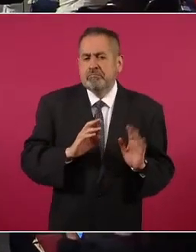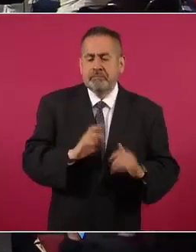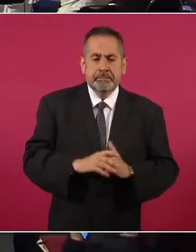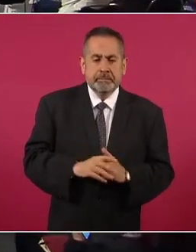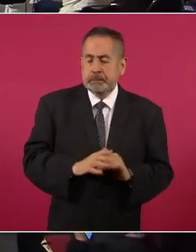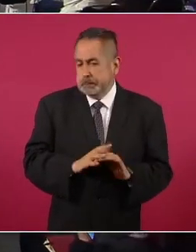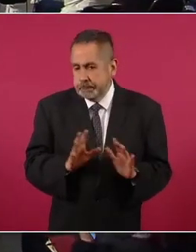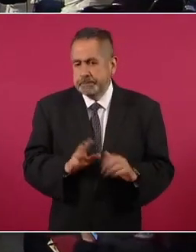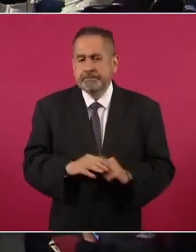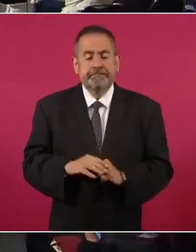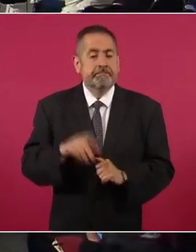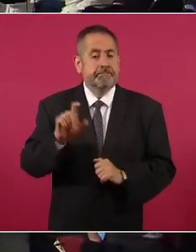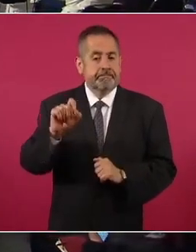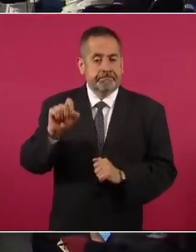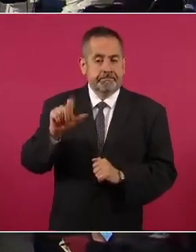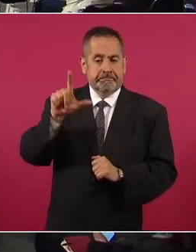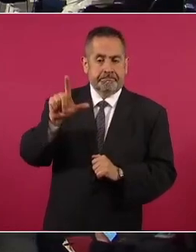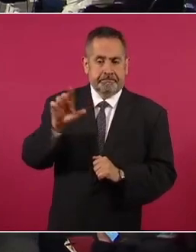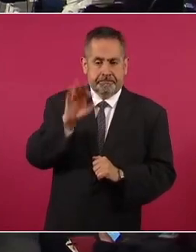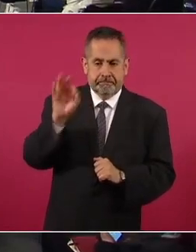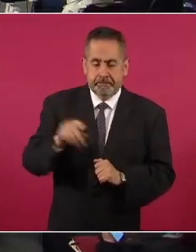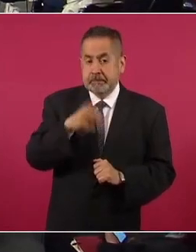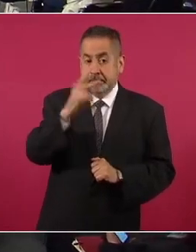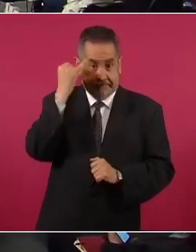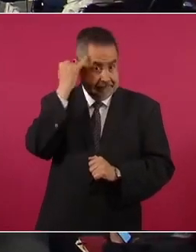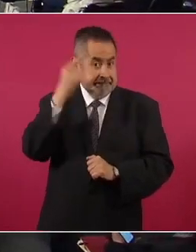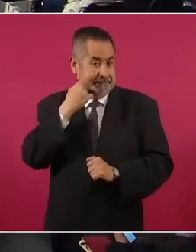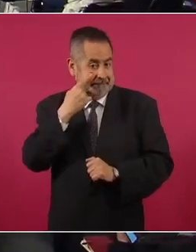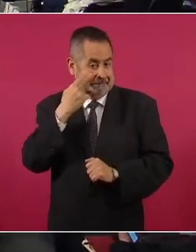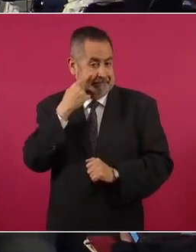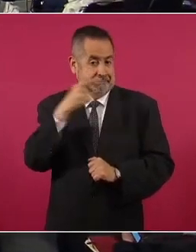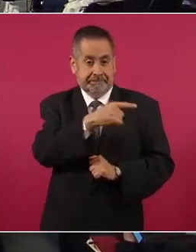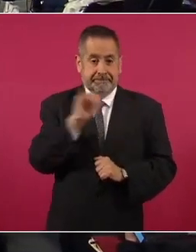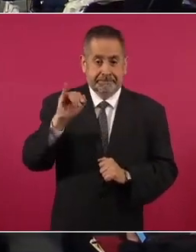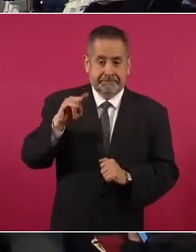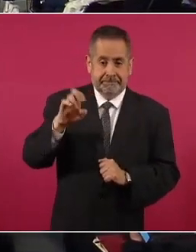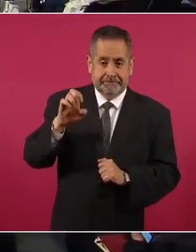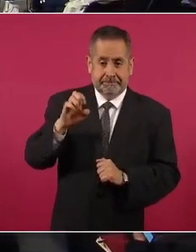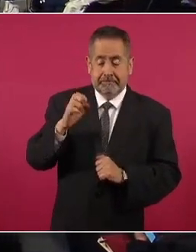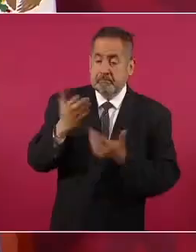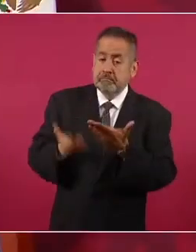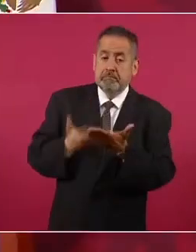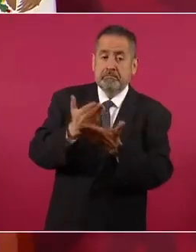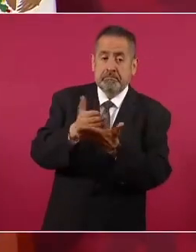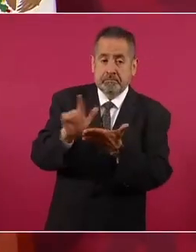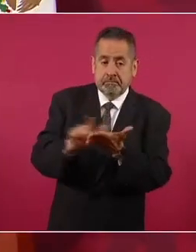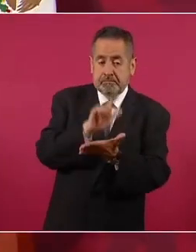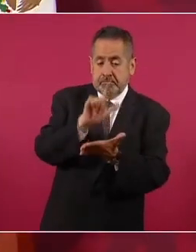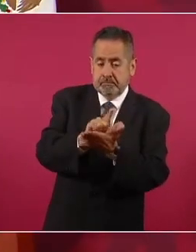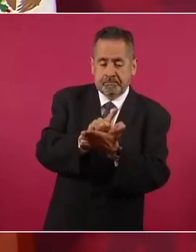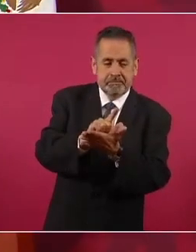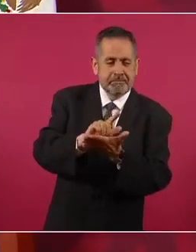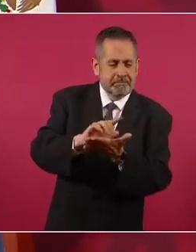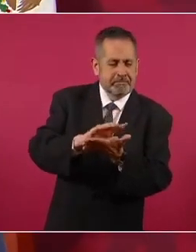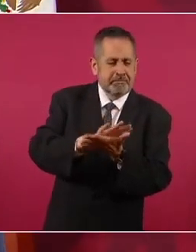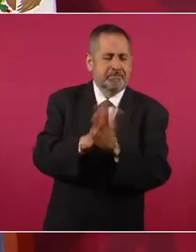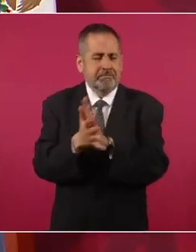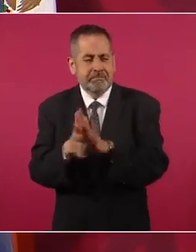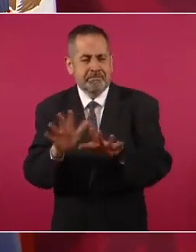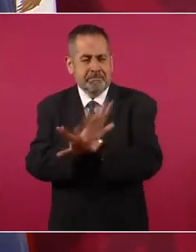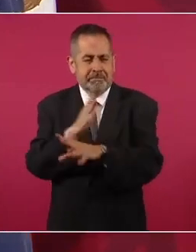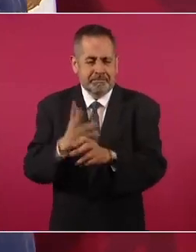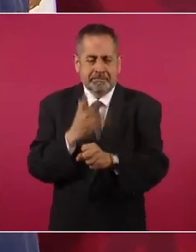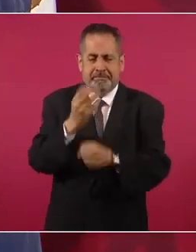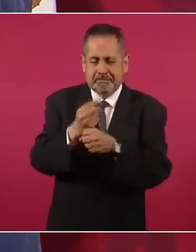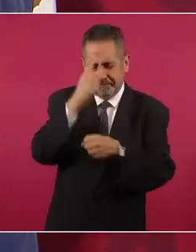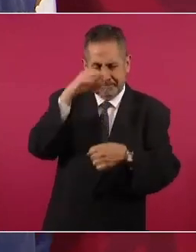Pero bueno, 27, pero fíjense cómo plantea iniciativa de reforma electoral. Solo